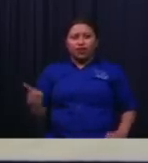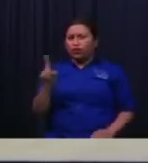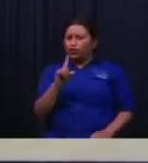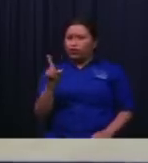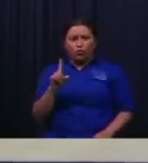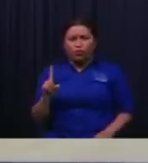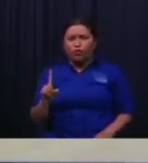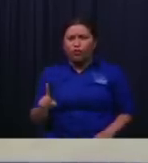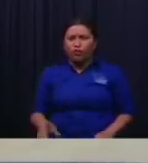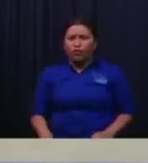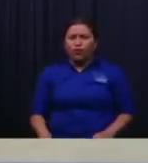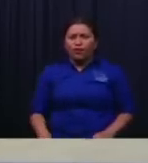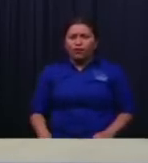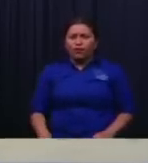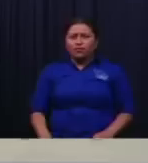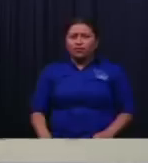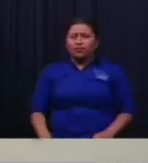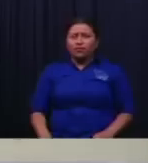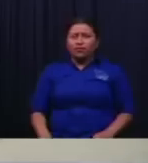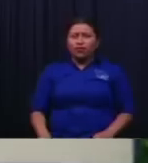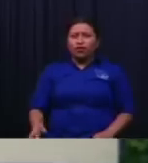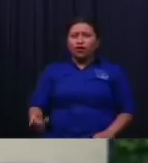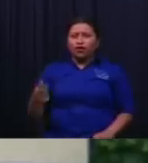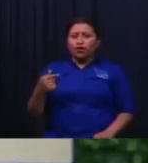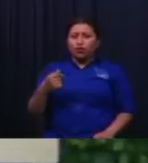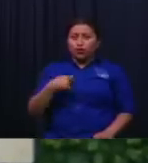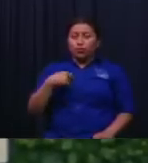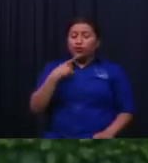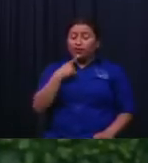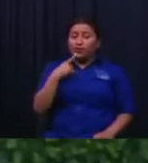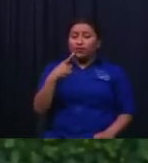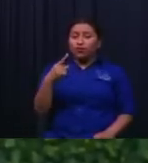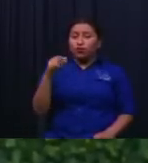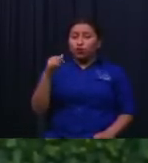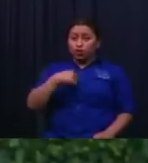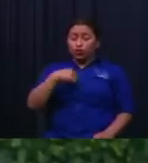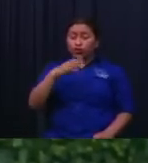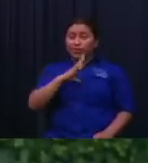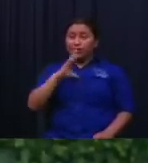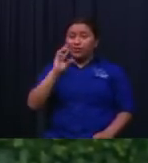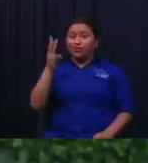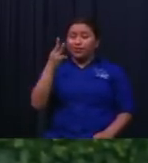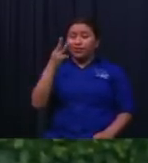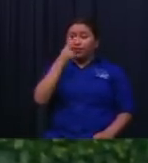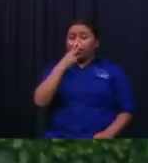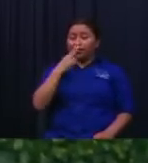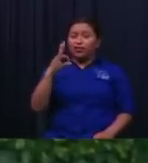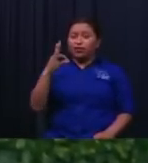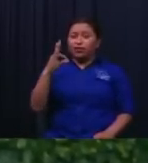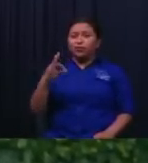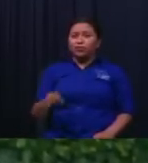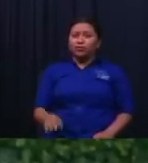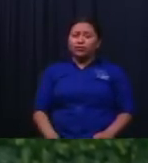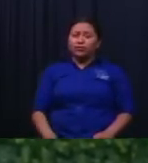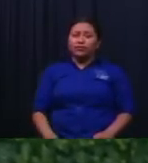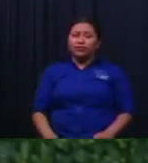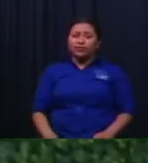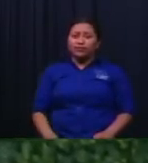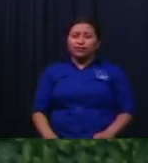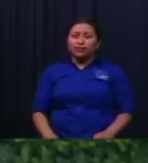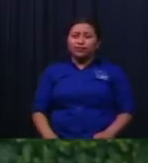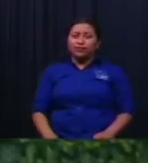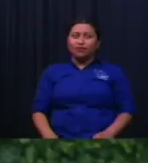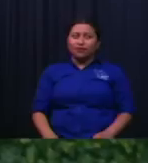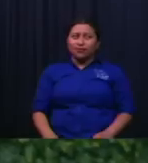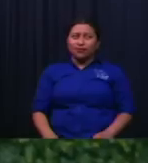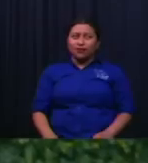No, y mira, hermano, se lo digo yo tengo 3 hijos. Y me he dado cuenta que no es solo decir, ay, yo soy el,